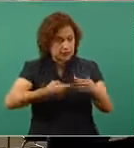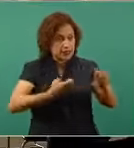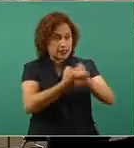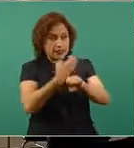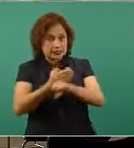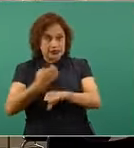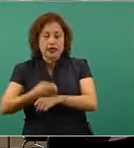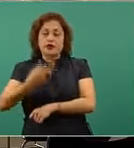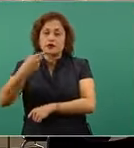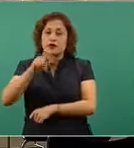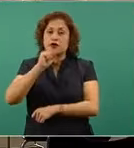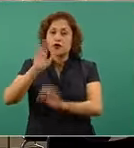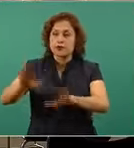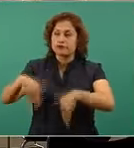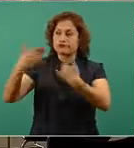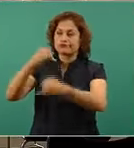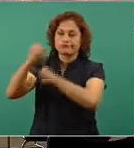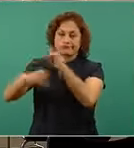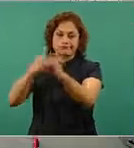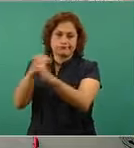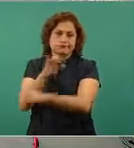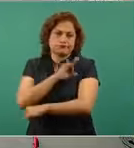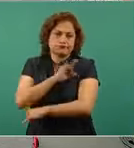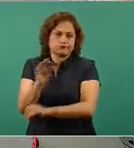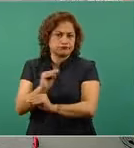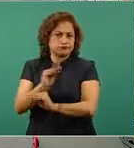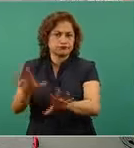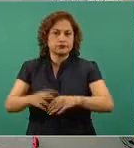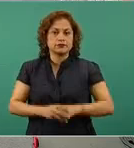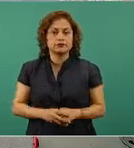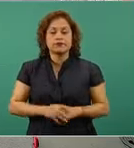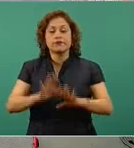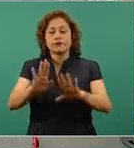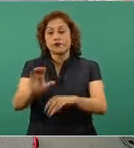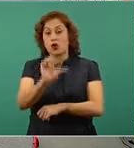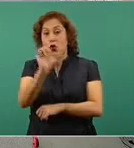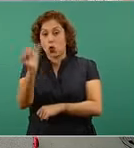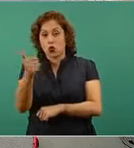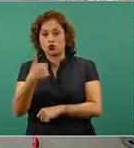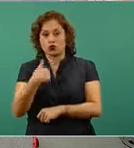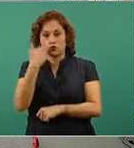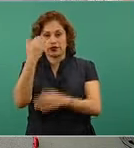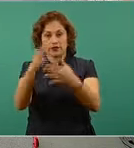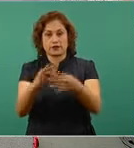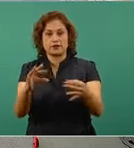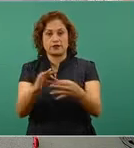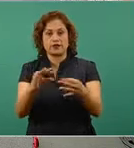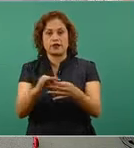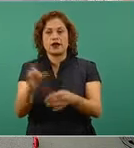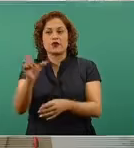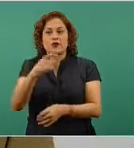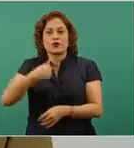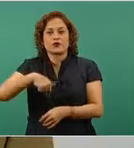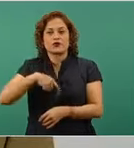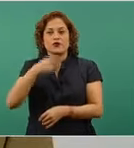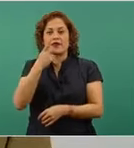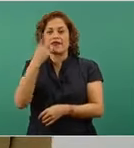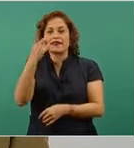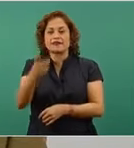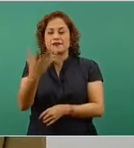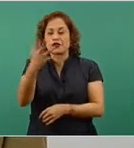sino también para el ámbito internacional. Quiero comentar también un par de cosas, un poco también cuando hablamos de las 10,000